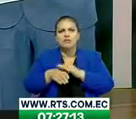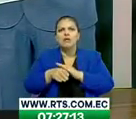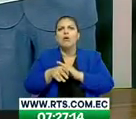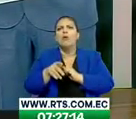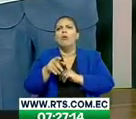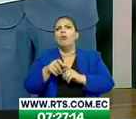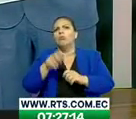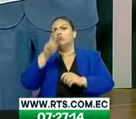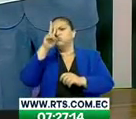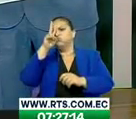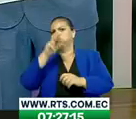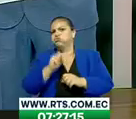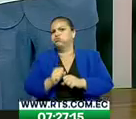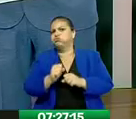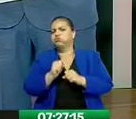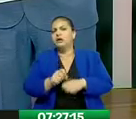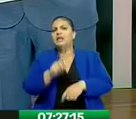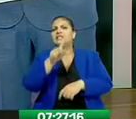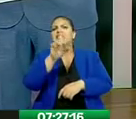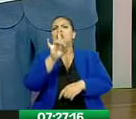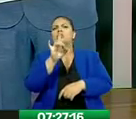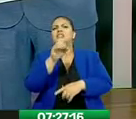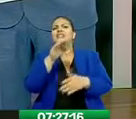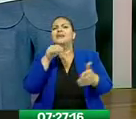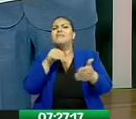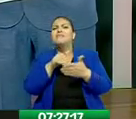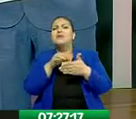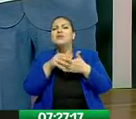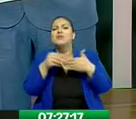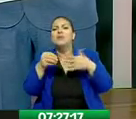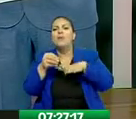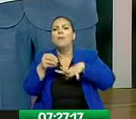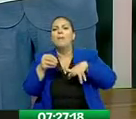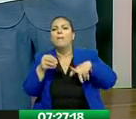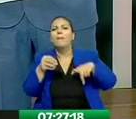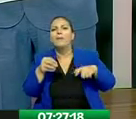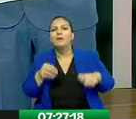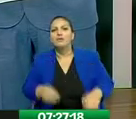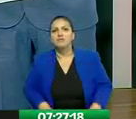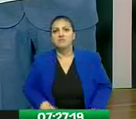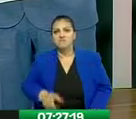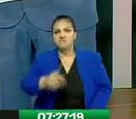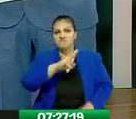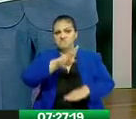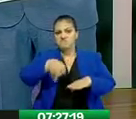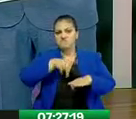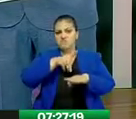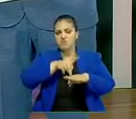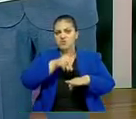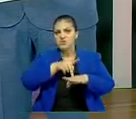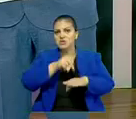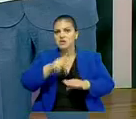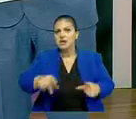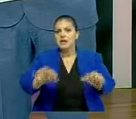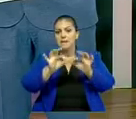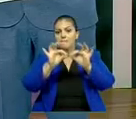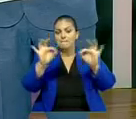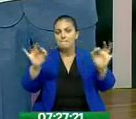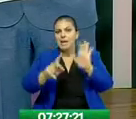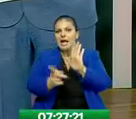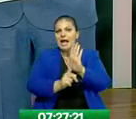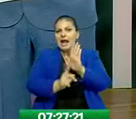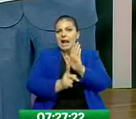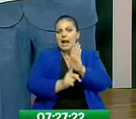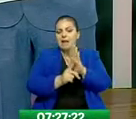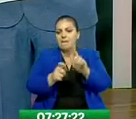Guayaquil. Los sujetos desconectaron el sistema de alarmas y de videovigilancia del negocio. Insólito, pero